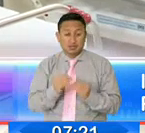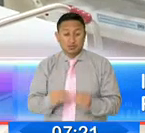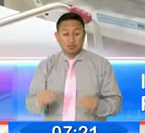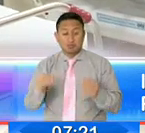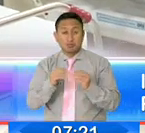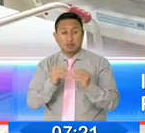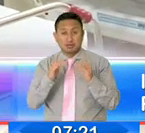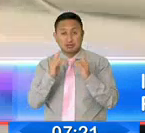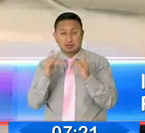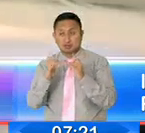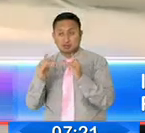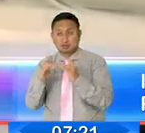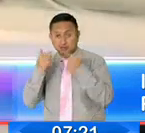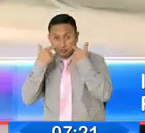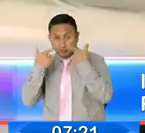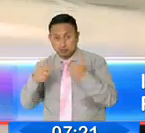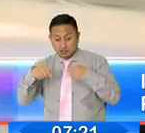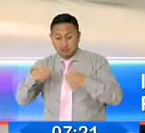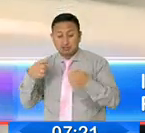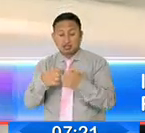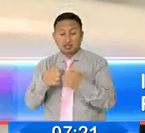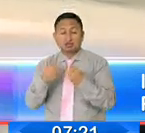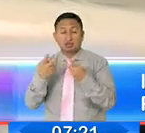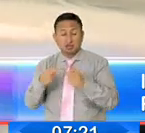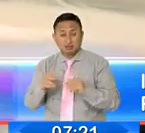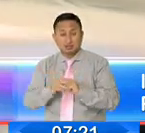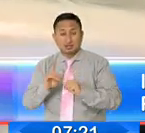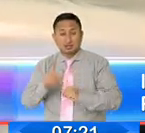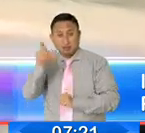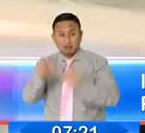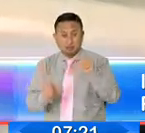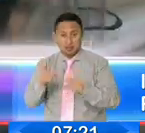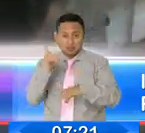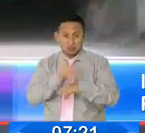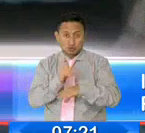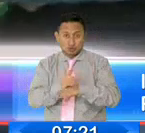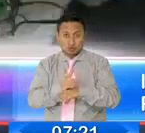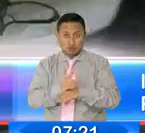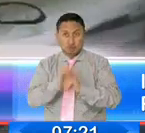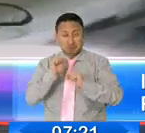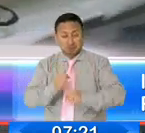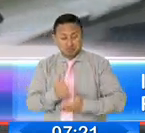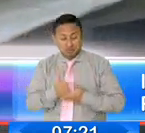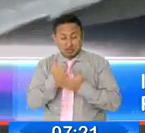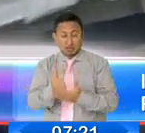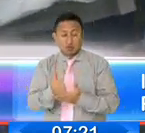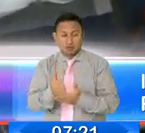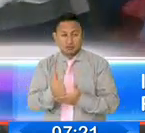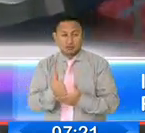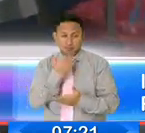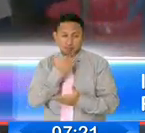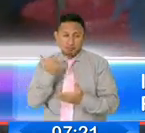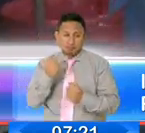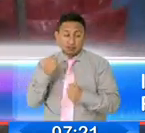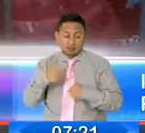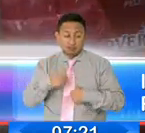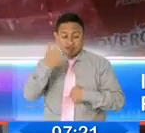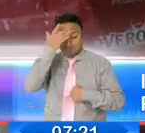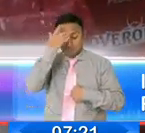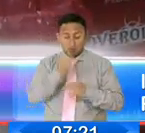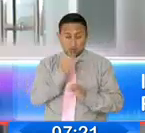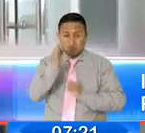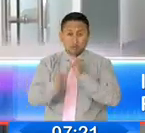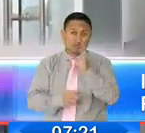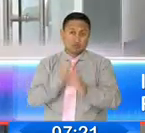médica, no solo en equipo, sino también con personal humano, se podrá enfrentar con mayor fortaleza las nuevas olas de